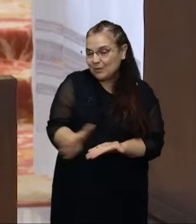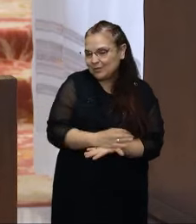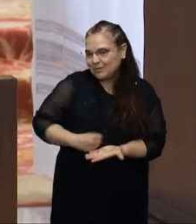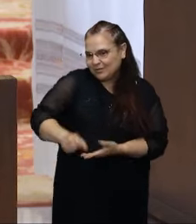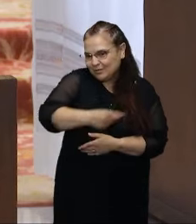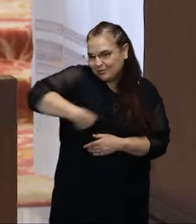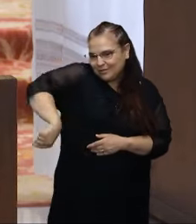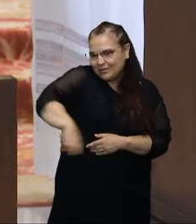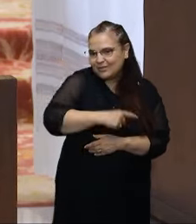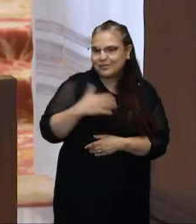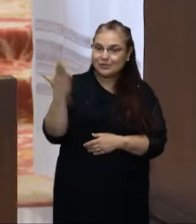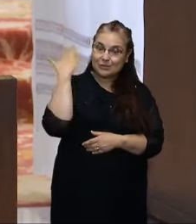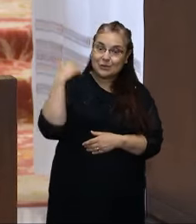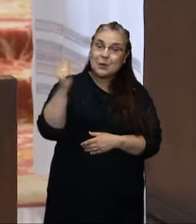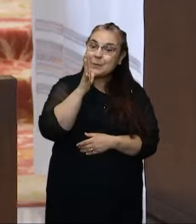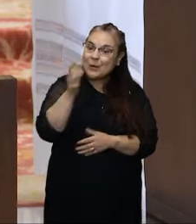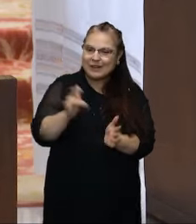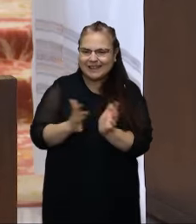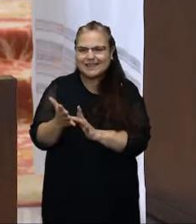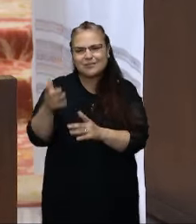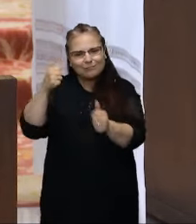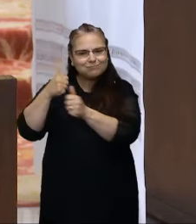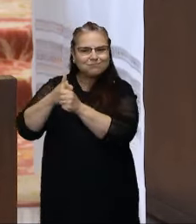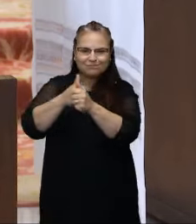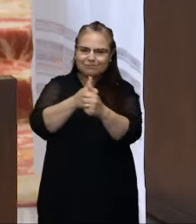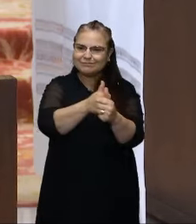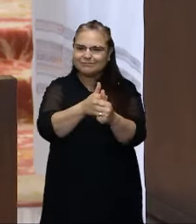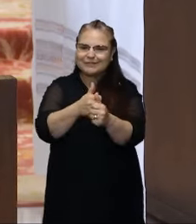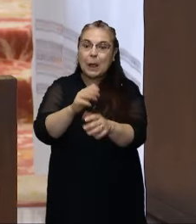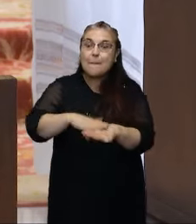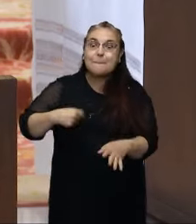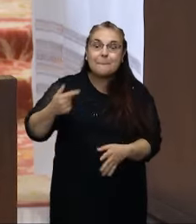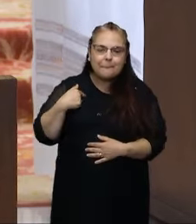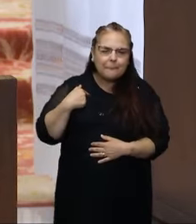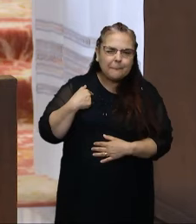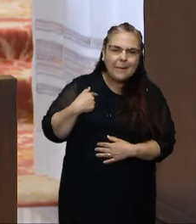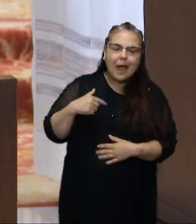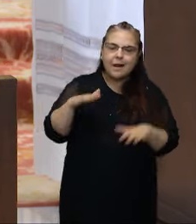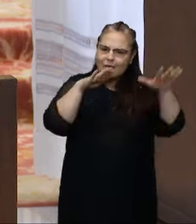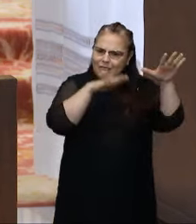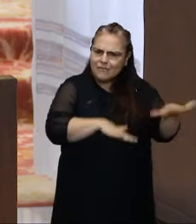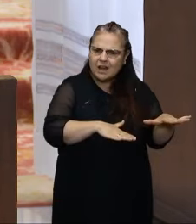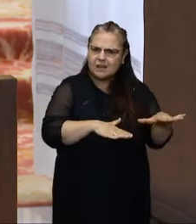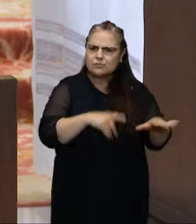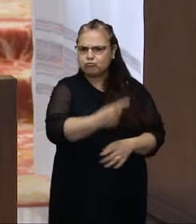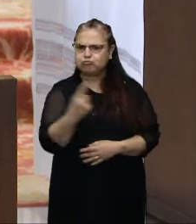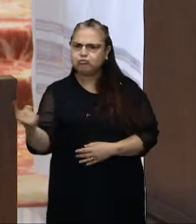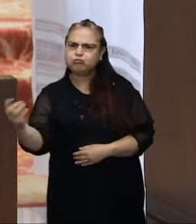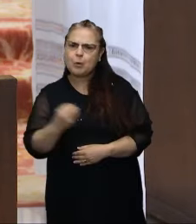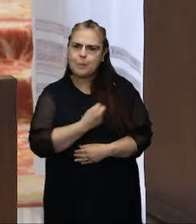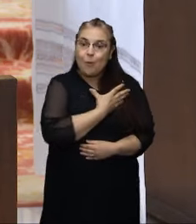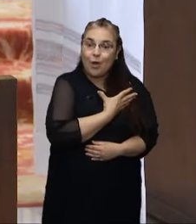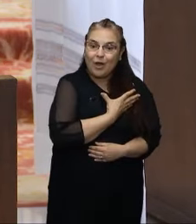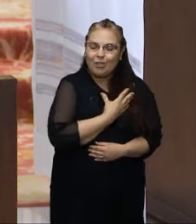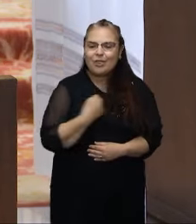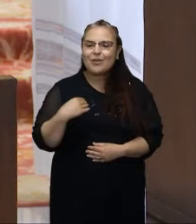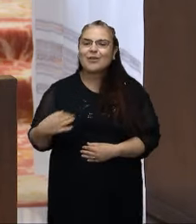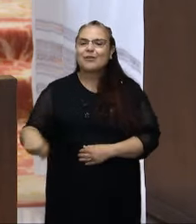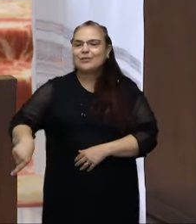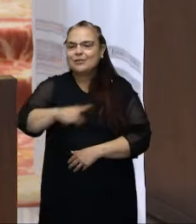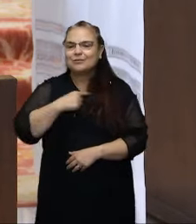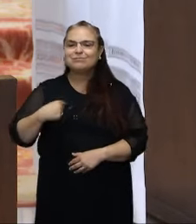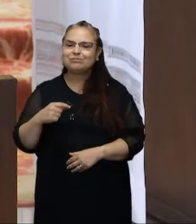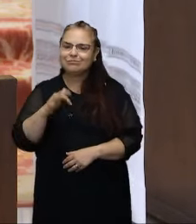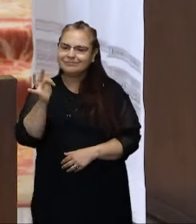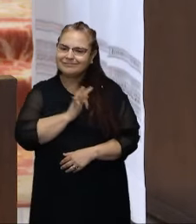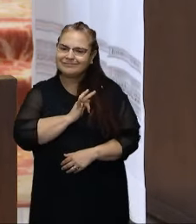nosotros, llamados por Cristo en su seguimiento, para que seamos fieles cada uno a su vocación y crezcamos en las virtudes